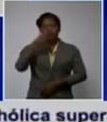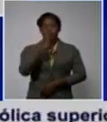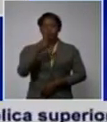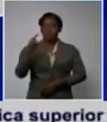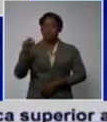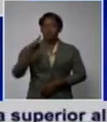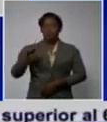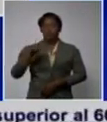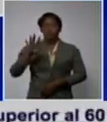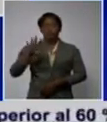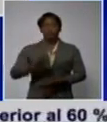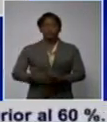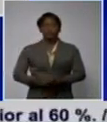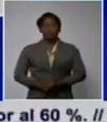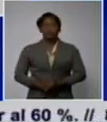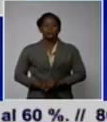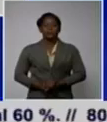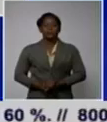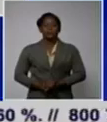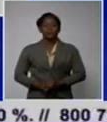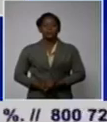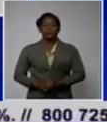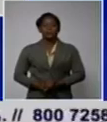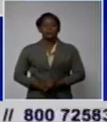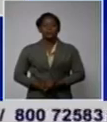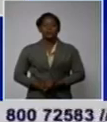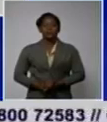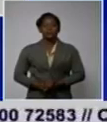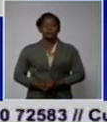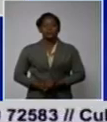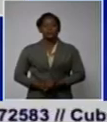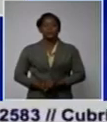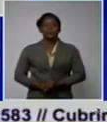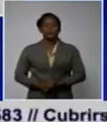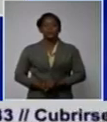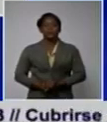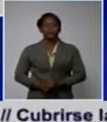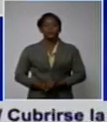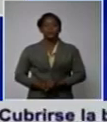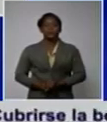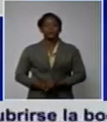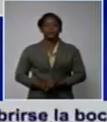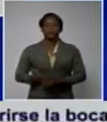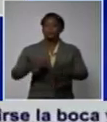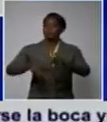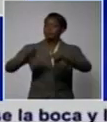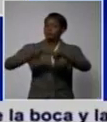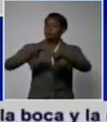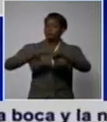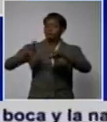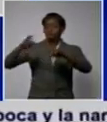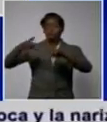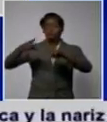100,5. Por ahí, La Habana, Pinar del Río,